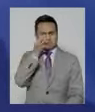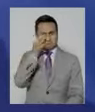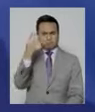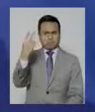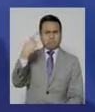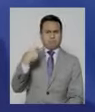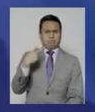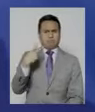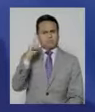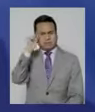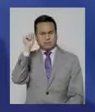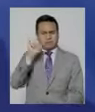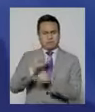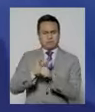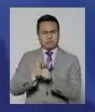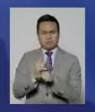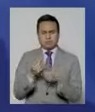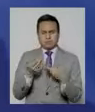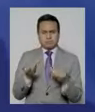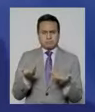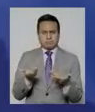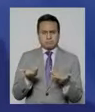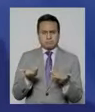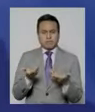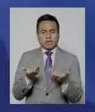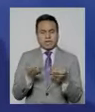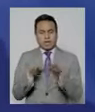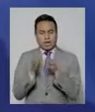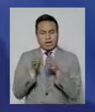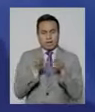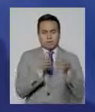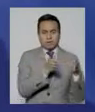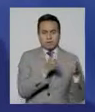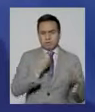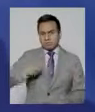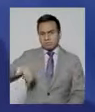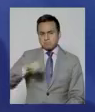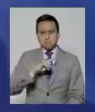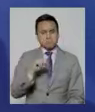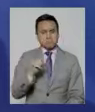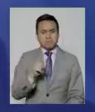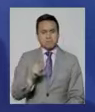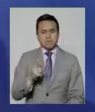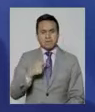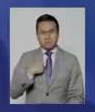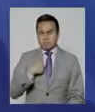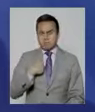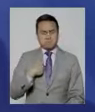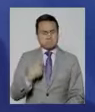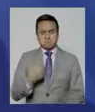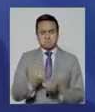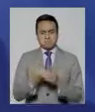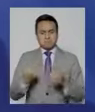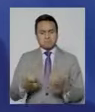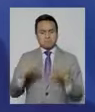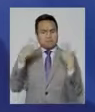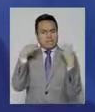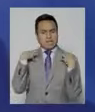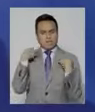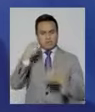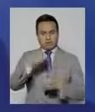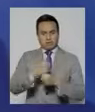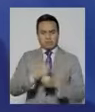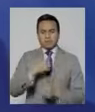observaciones injuriosas nos van a apartar a cualquiera de nosotros, y menos a mí, de la labor que